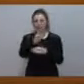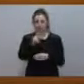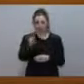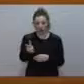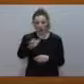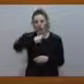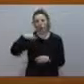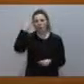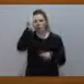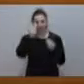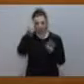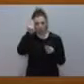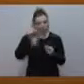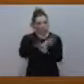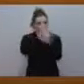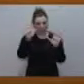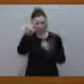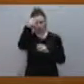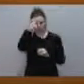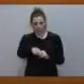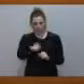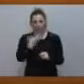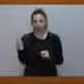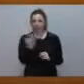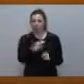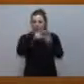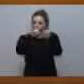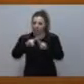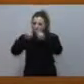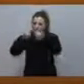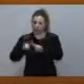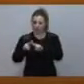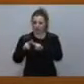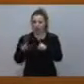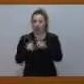Creemos claramente que se deben de revisar lo que son